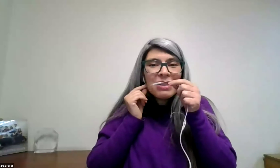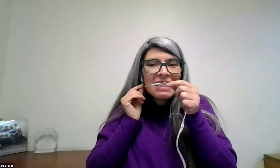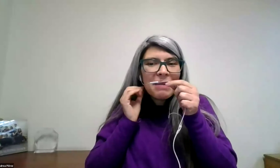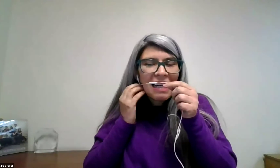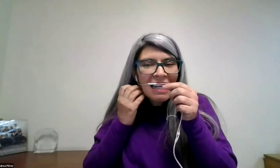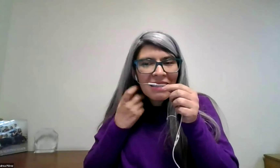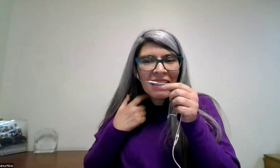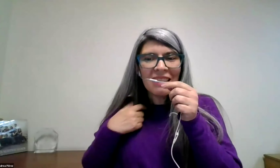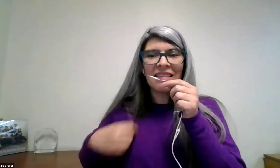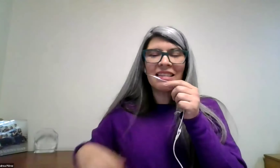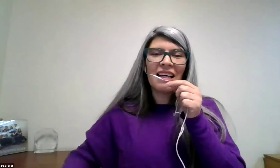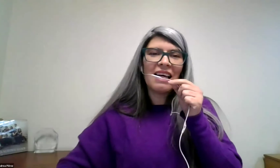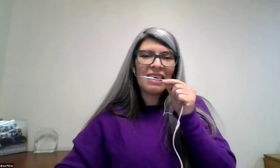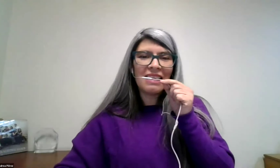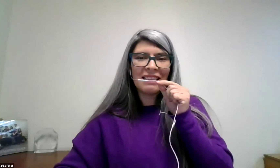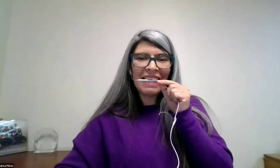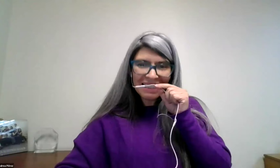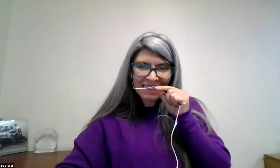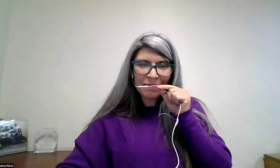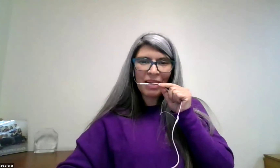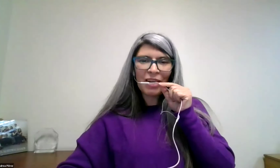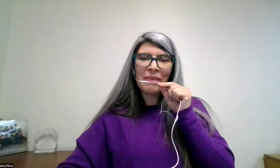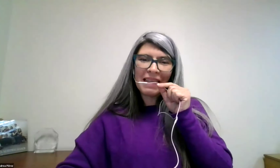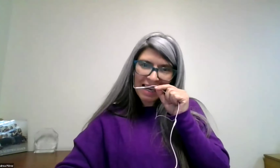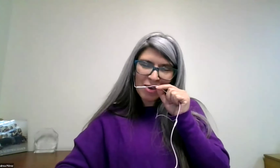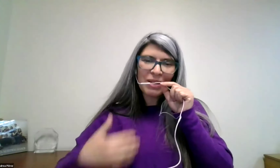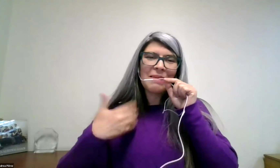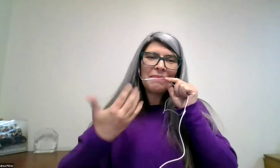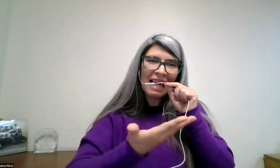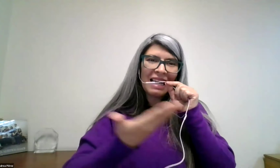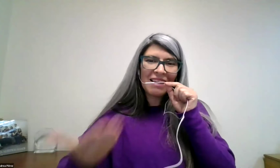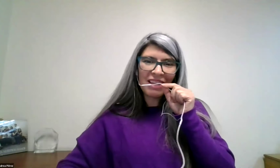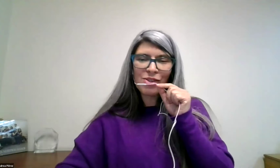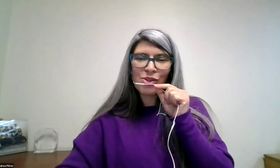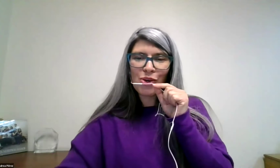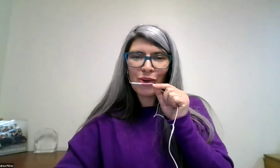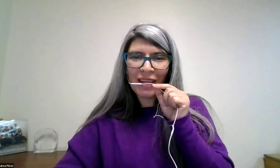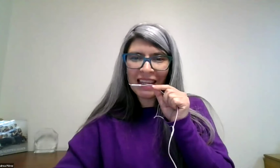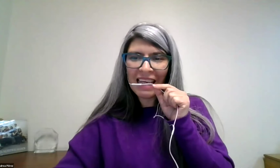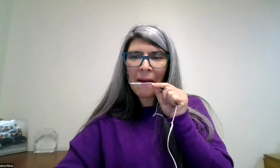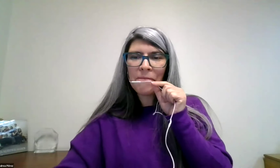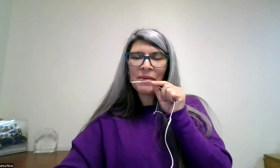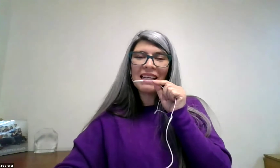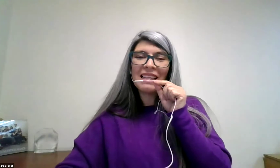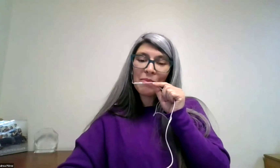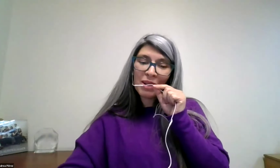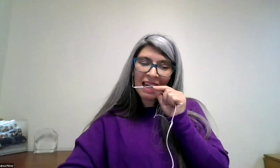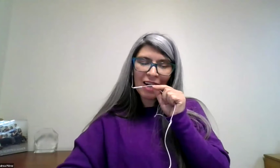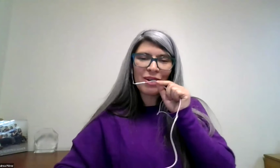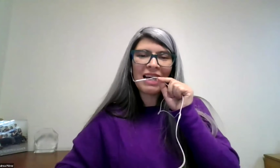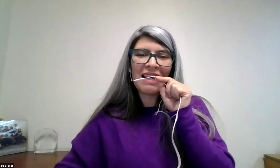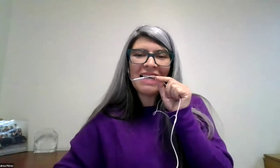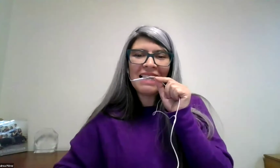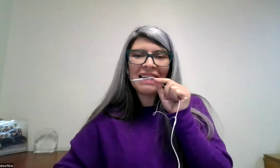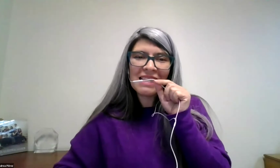Muchísimas, muchísimas gracias a las tres por acompañarnos, por aceptar la invitación hoy día. Estamos ya en